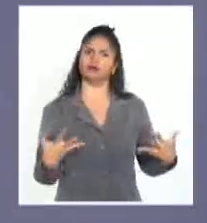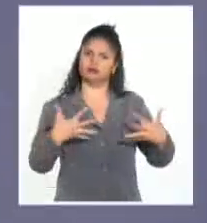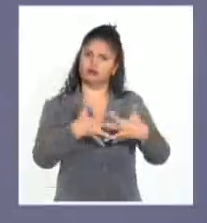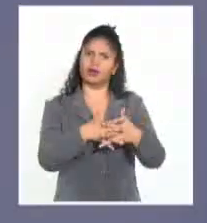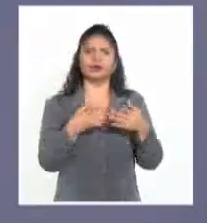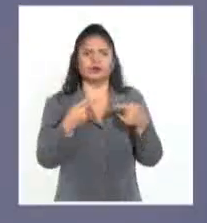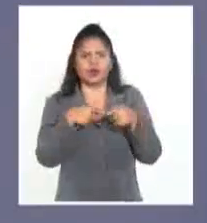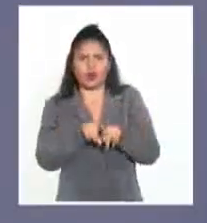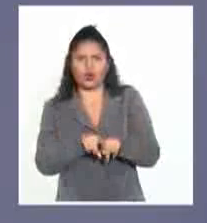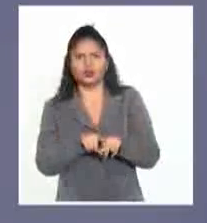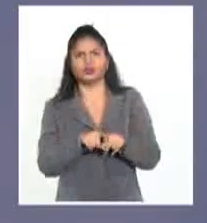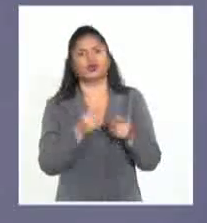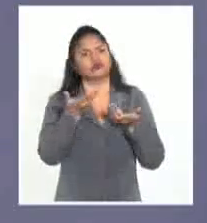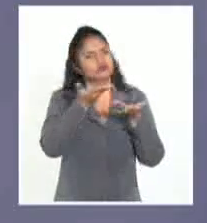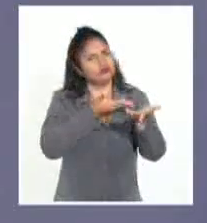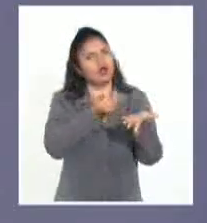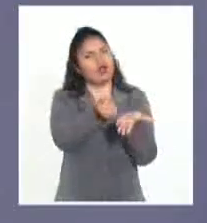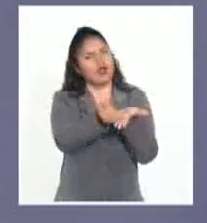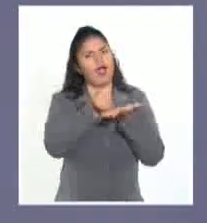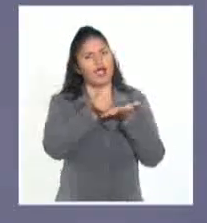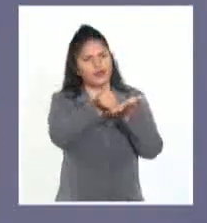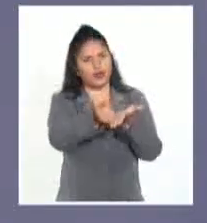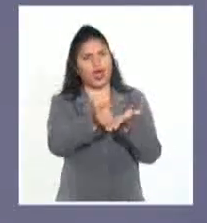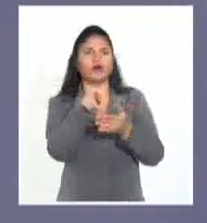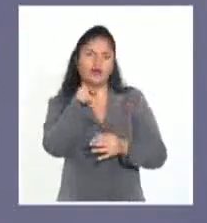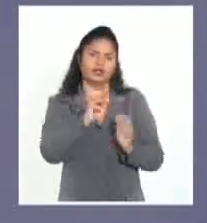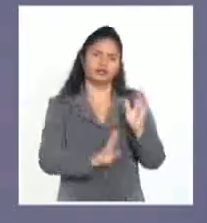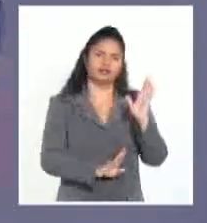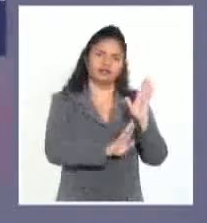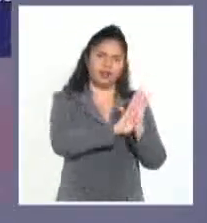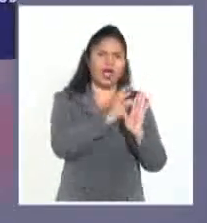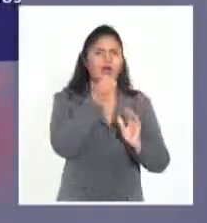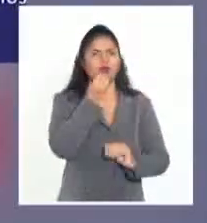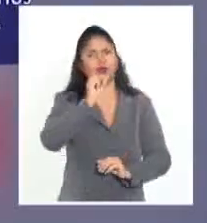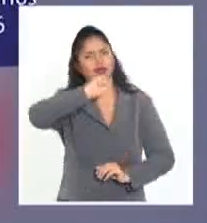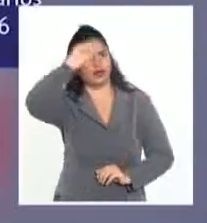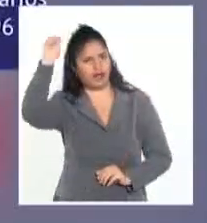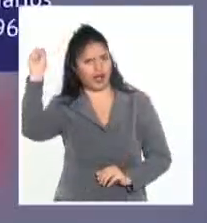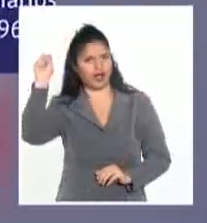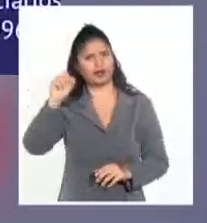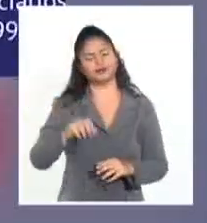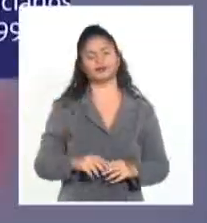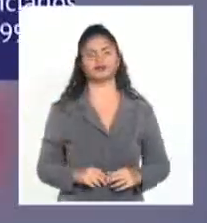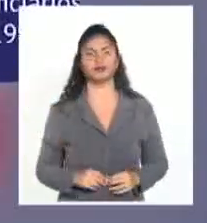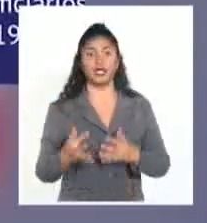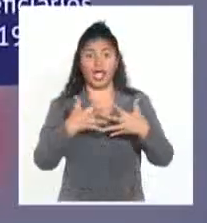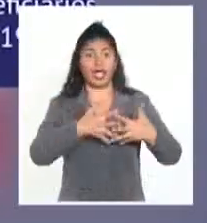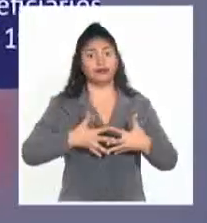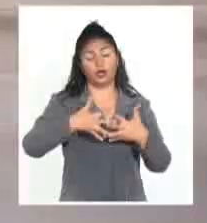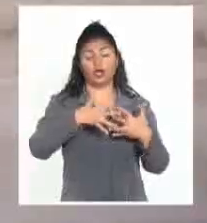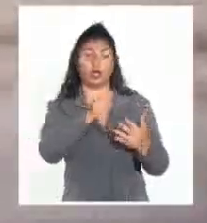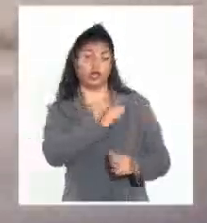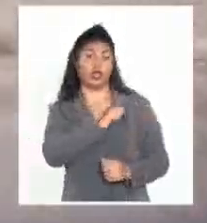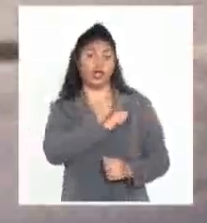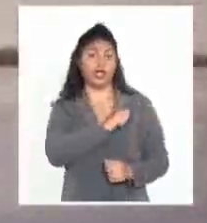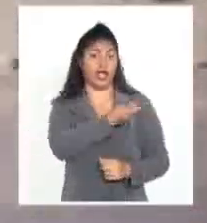ese sería el primer paso para destruir desde adentro la propia revolución, el socialismo y por consiguiente la